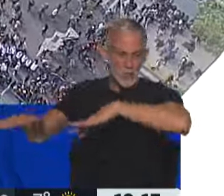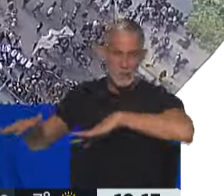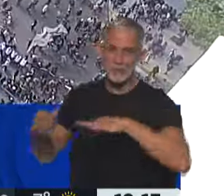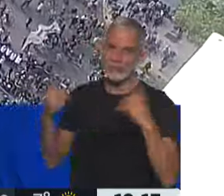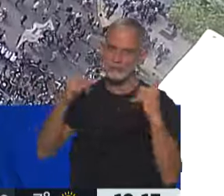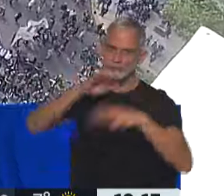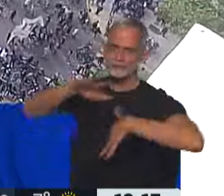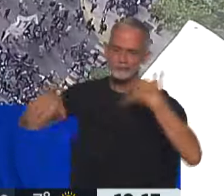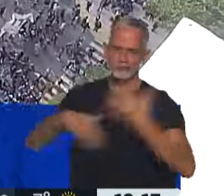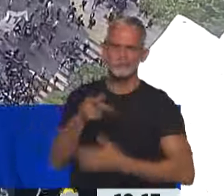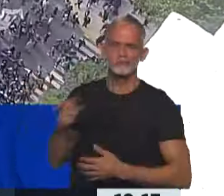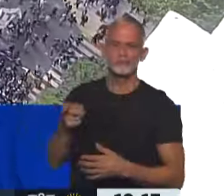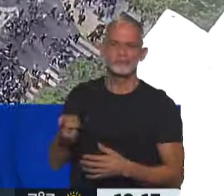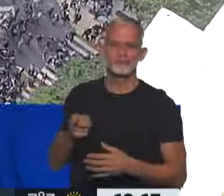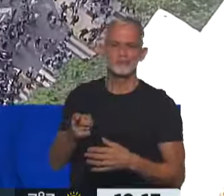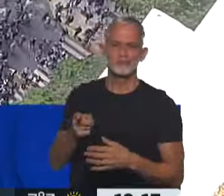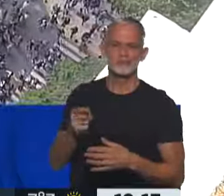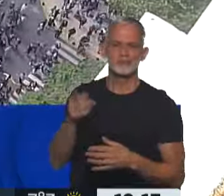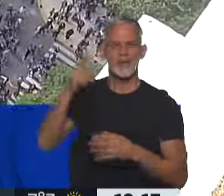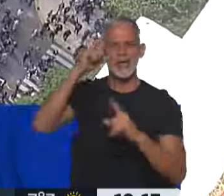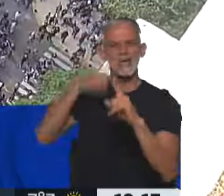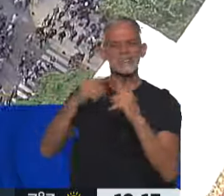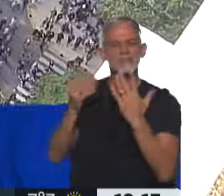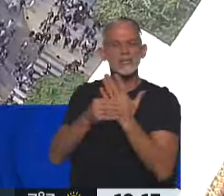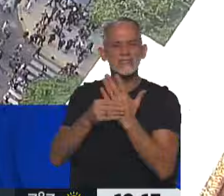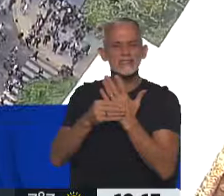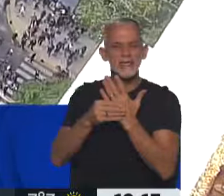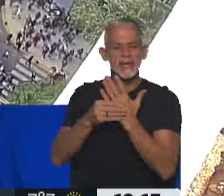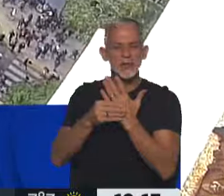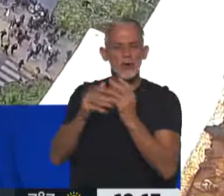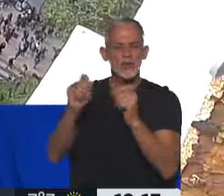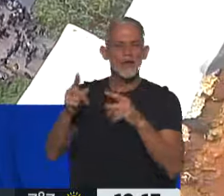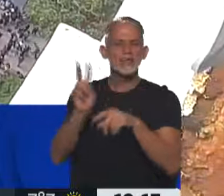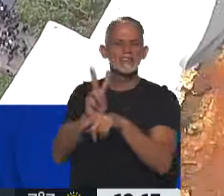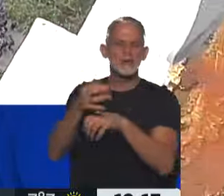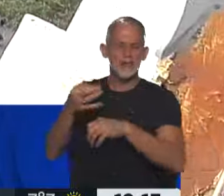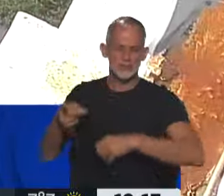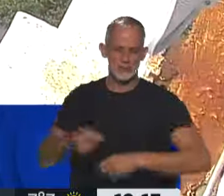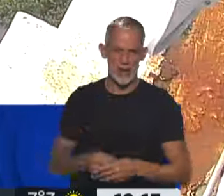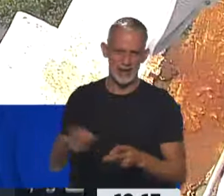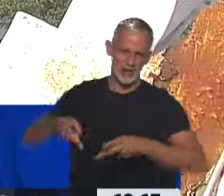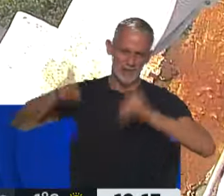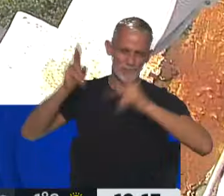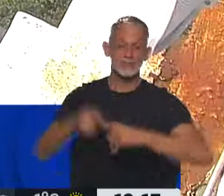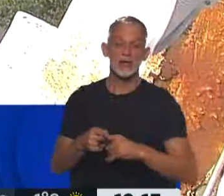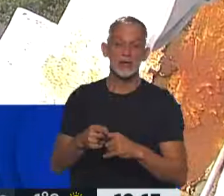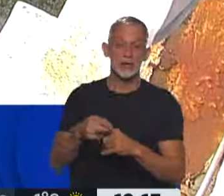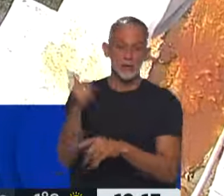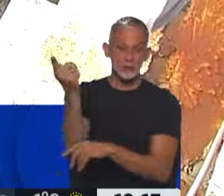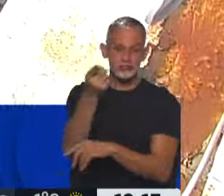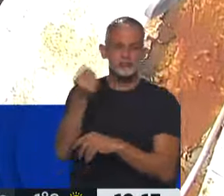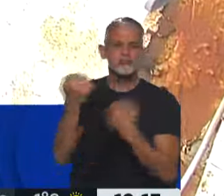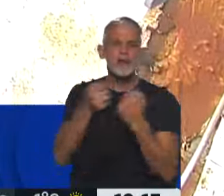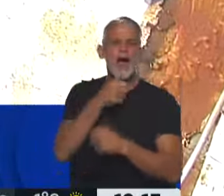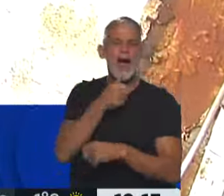manifestando frente al ex ministerio de Seguridad Social de Obras Públicas. Carros hidrantes de la